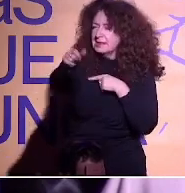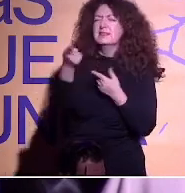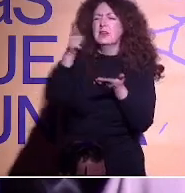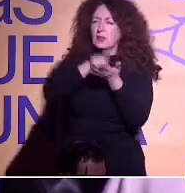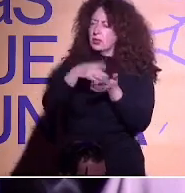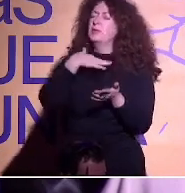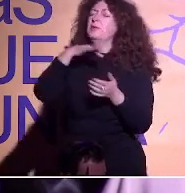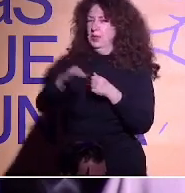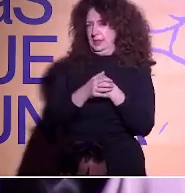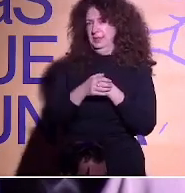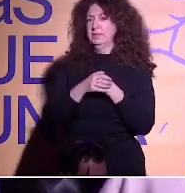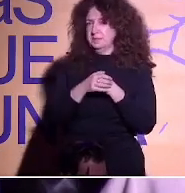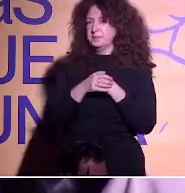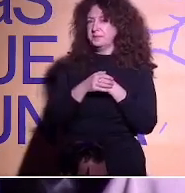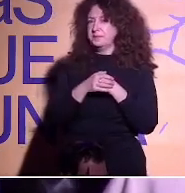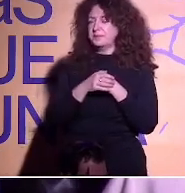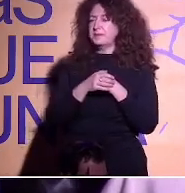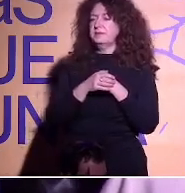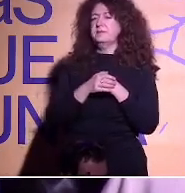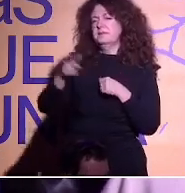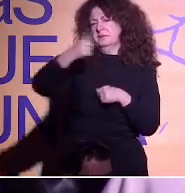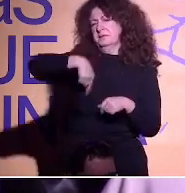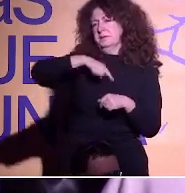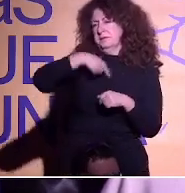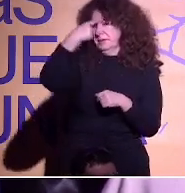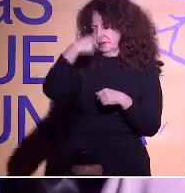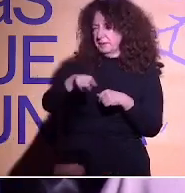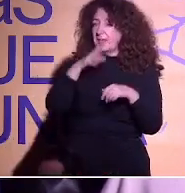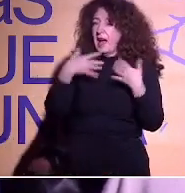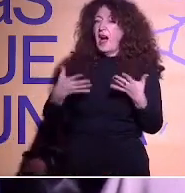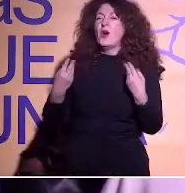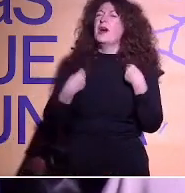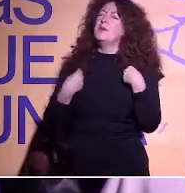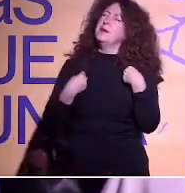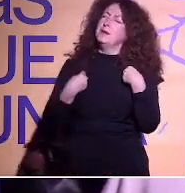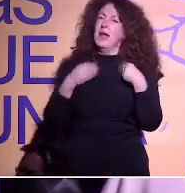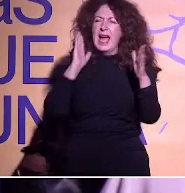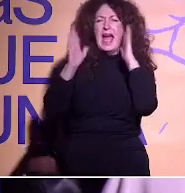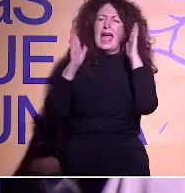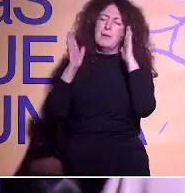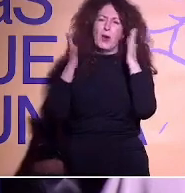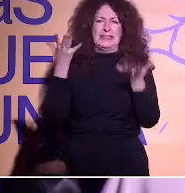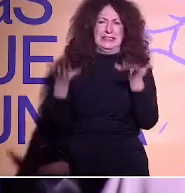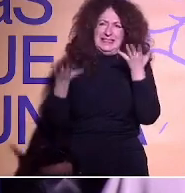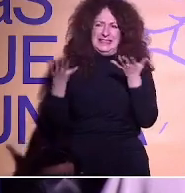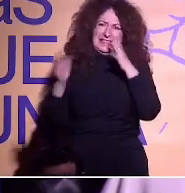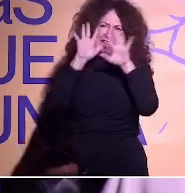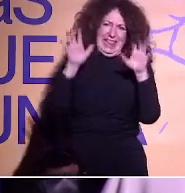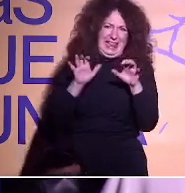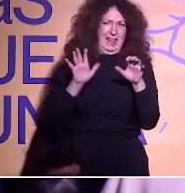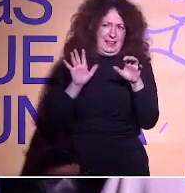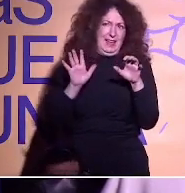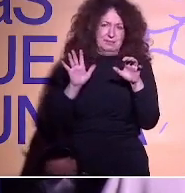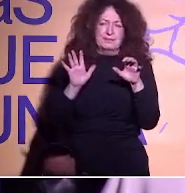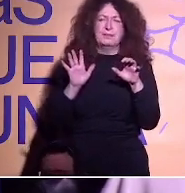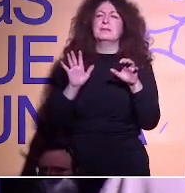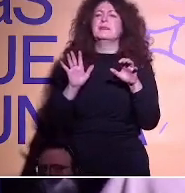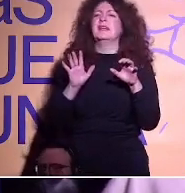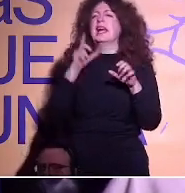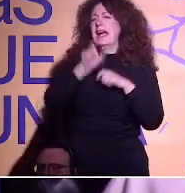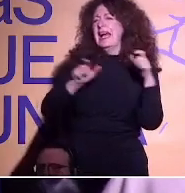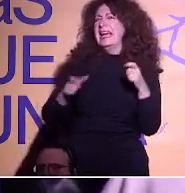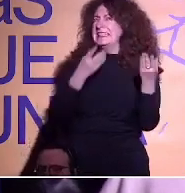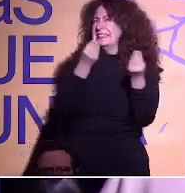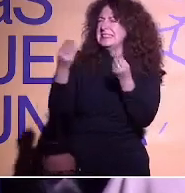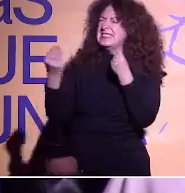volver a ser posible somos conscientes de que ahora vivimos una época incierta en España en la que mucha